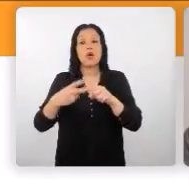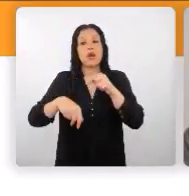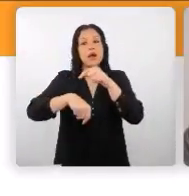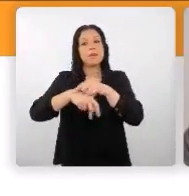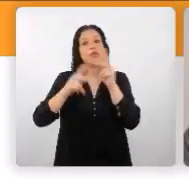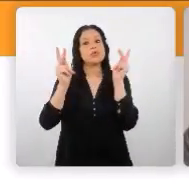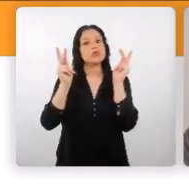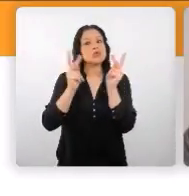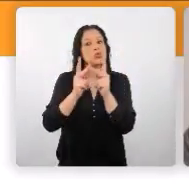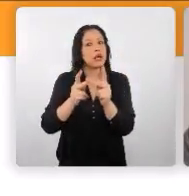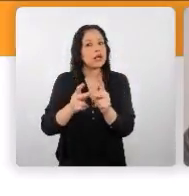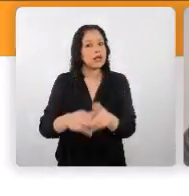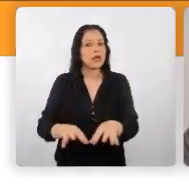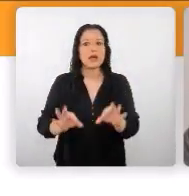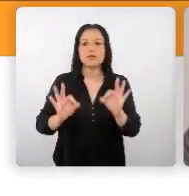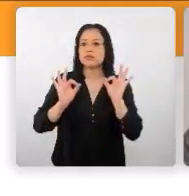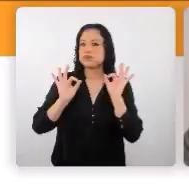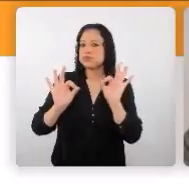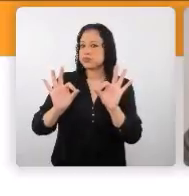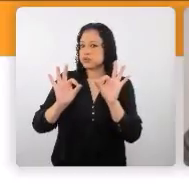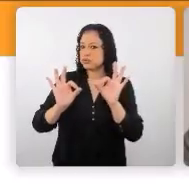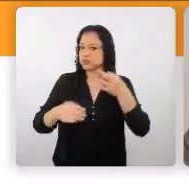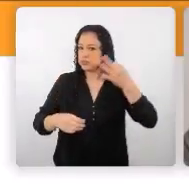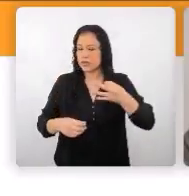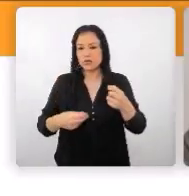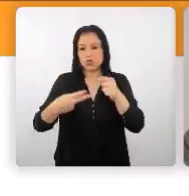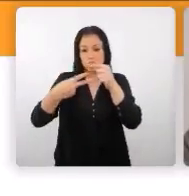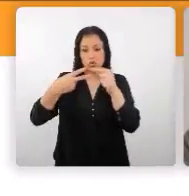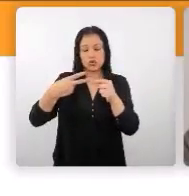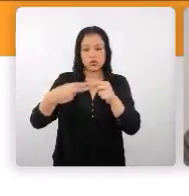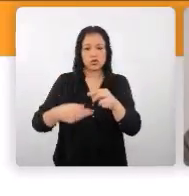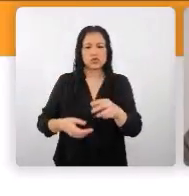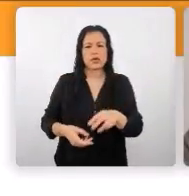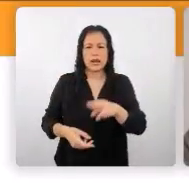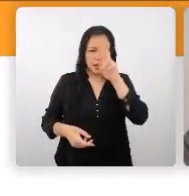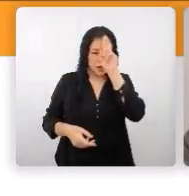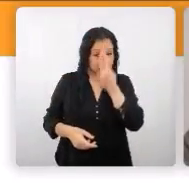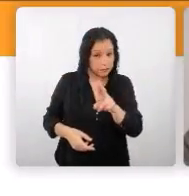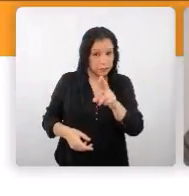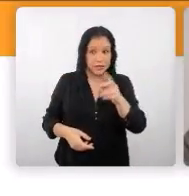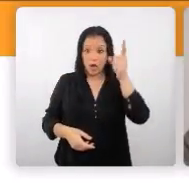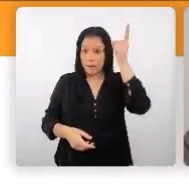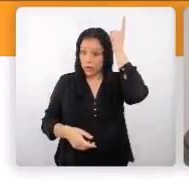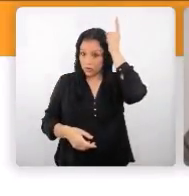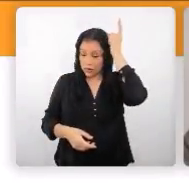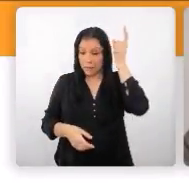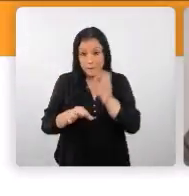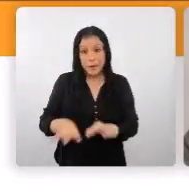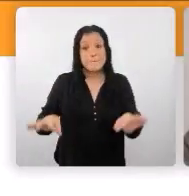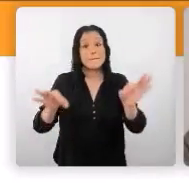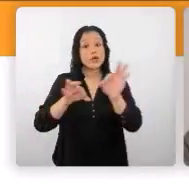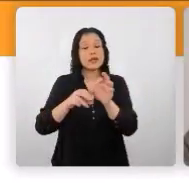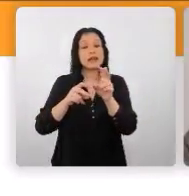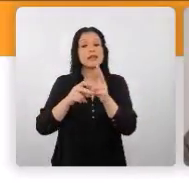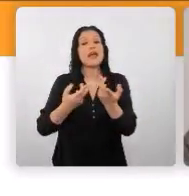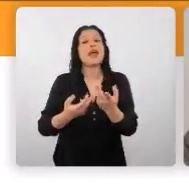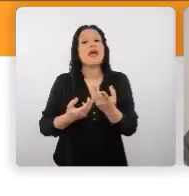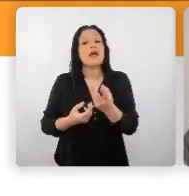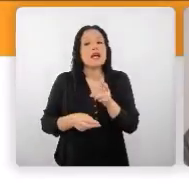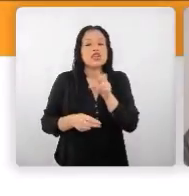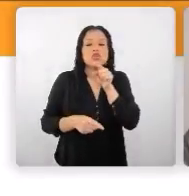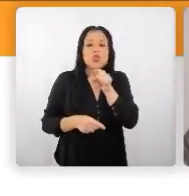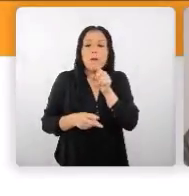la eficiencia son los aspectos más respetados por los alemanes. Es muy importante valorar el tiempo de tu